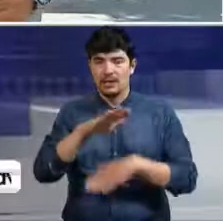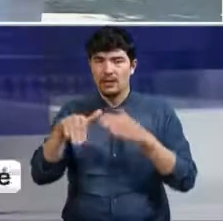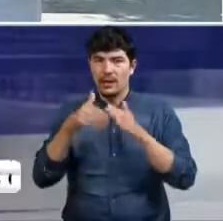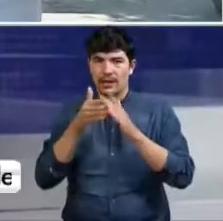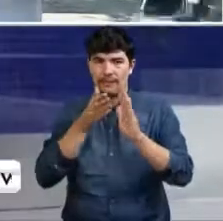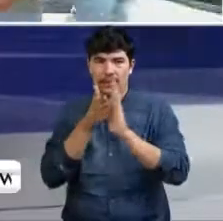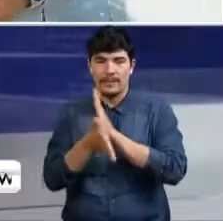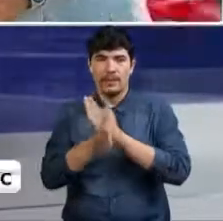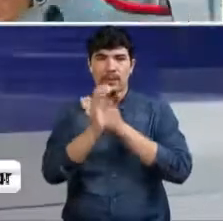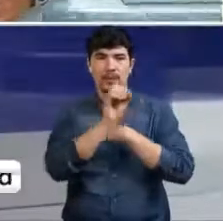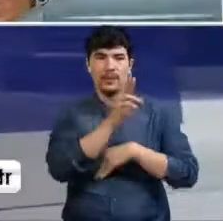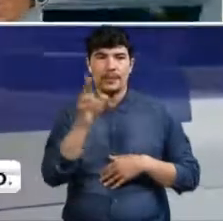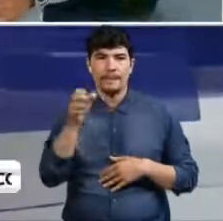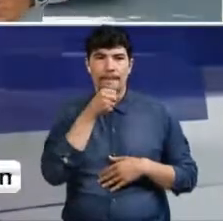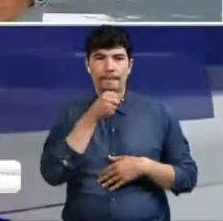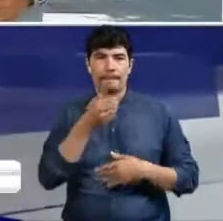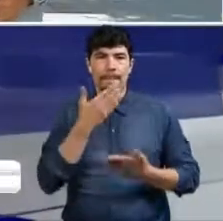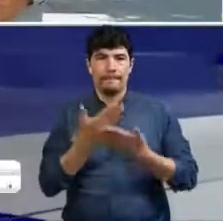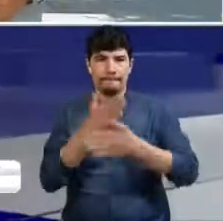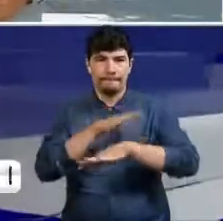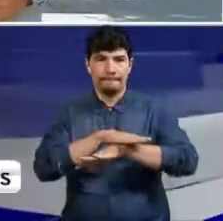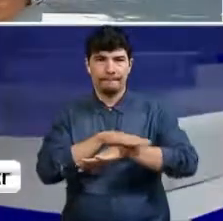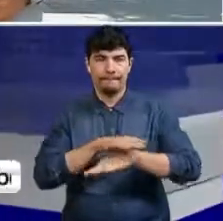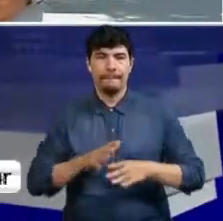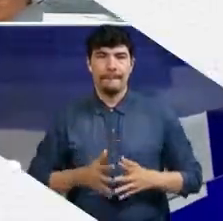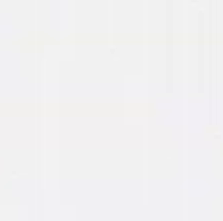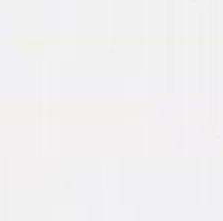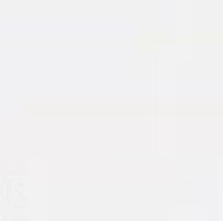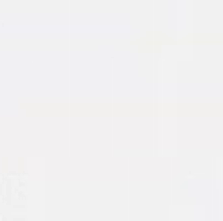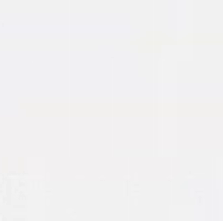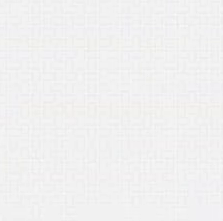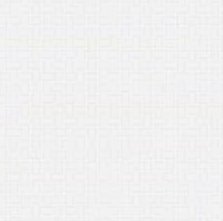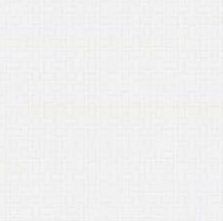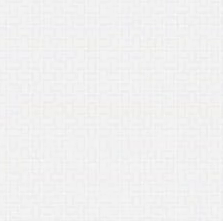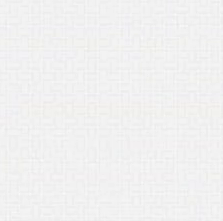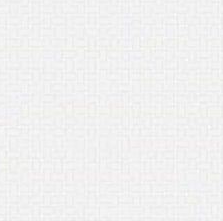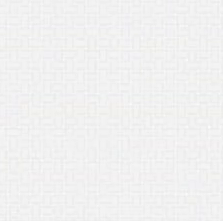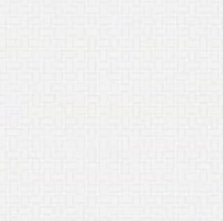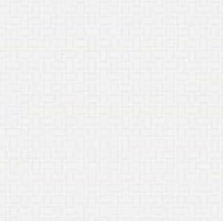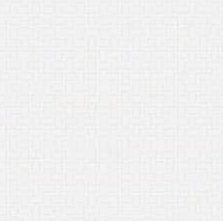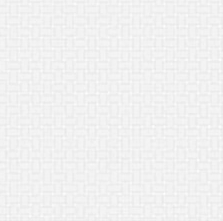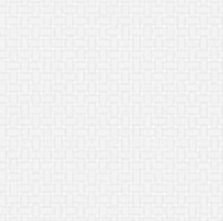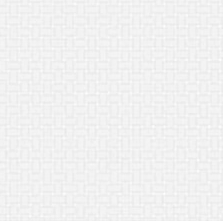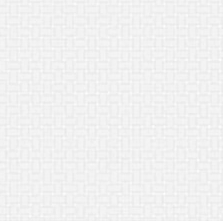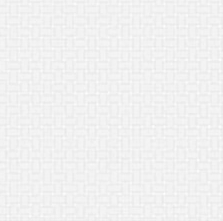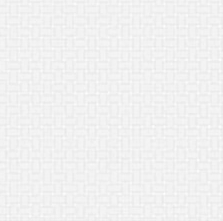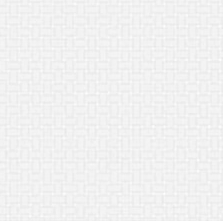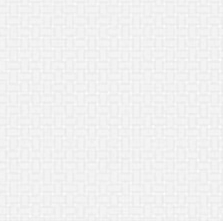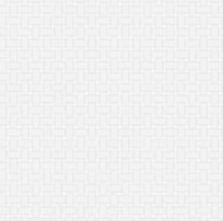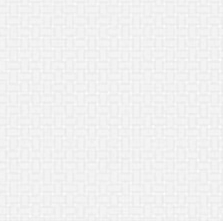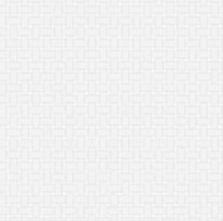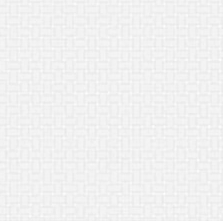desde Cúcuta, ustedes continúen con más hechos del Gran Santander. Muy buenas tardes. Naltro.com.